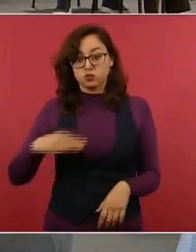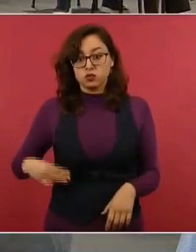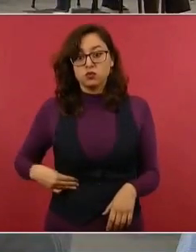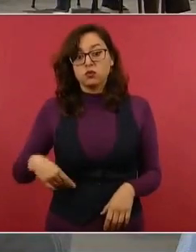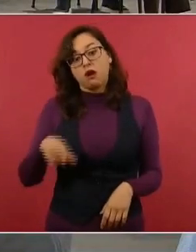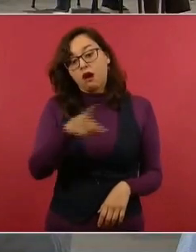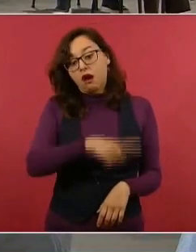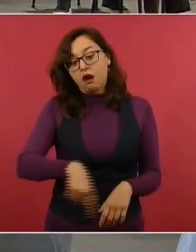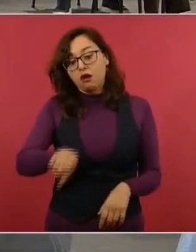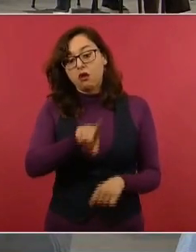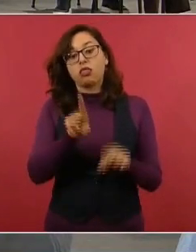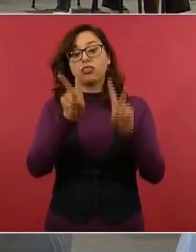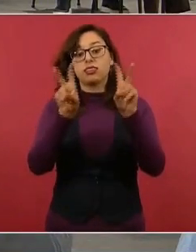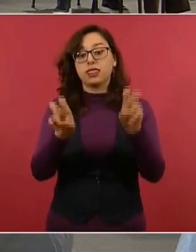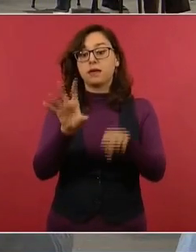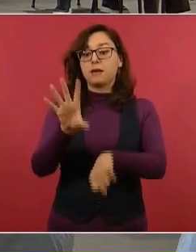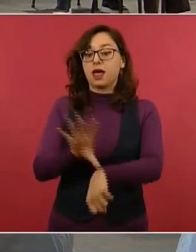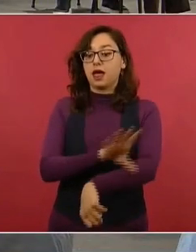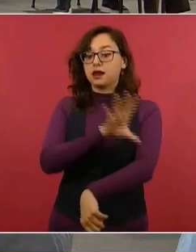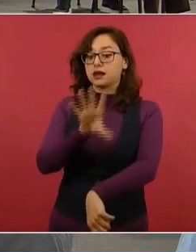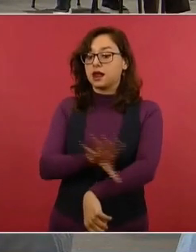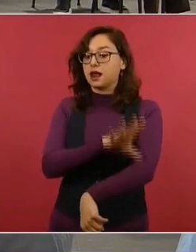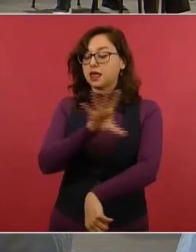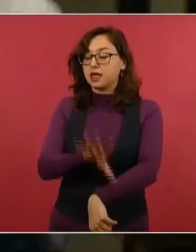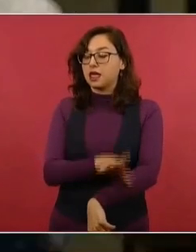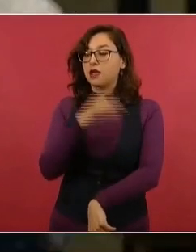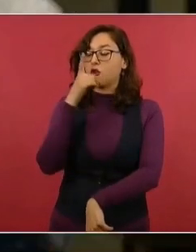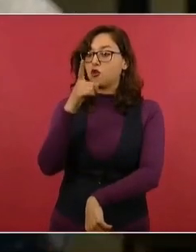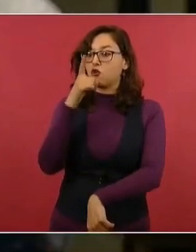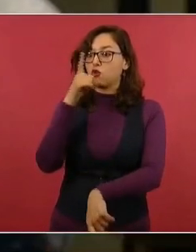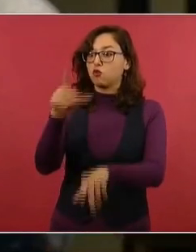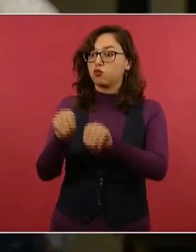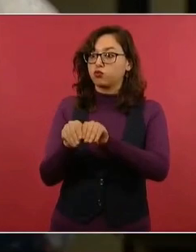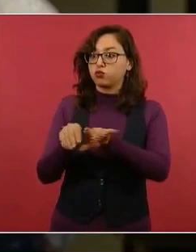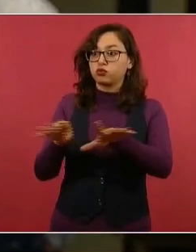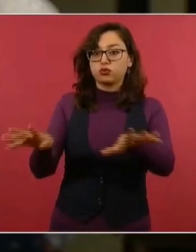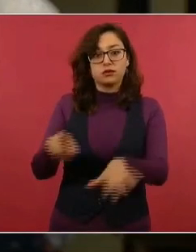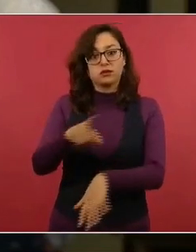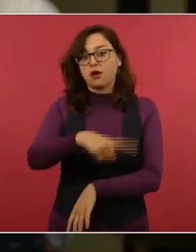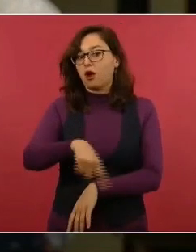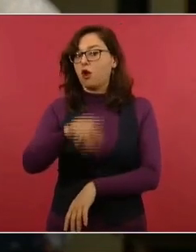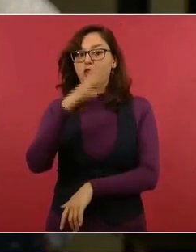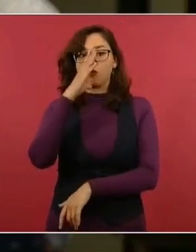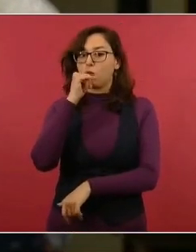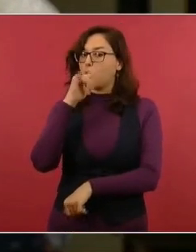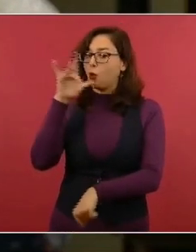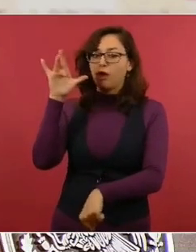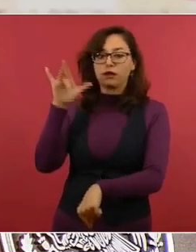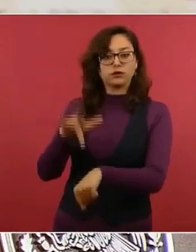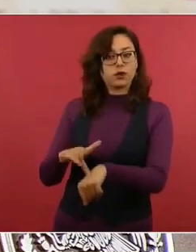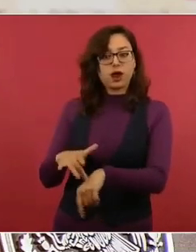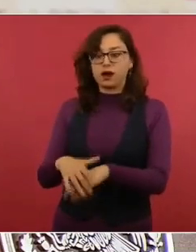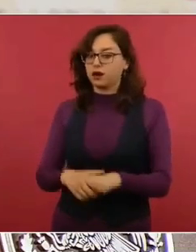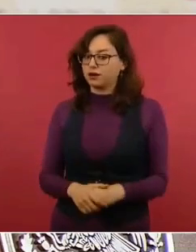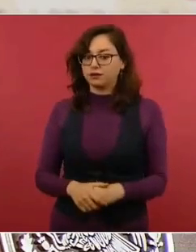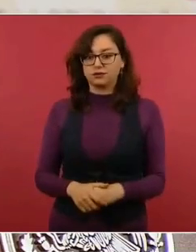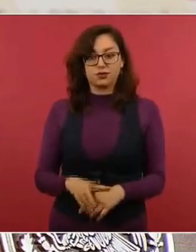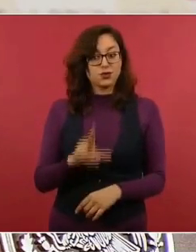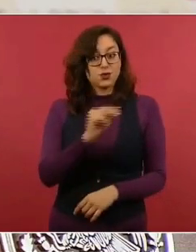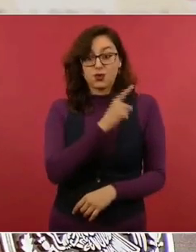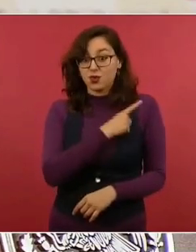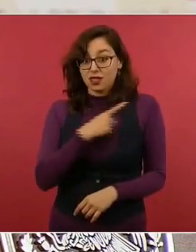energía eléctrica, la distribución de la energía eléctrica. Sin embargo, en el afán privatizador,